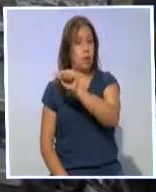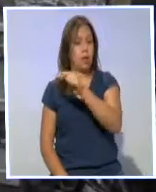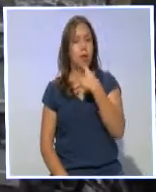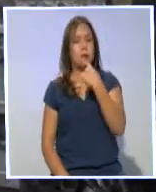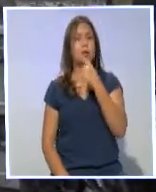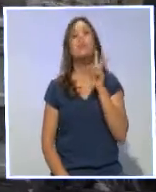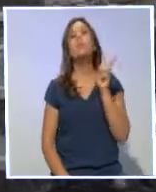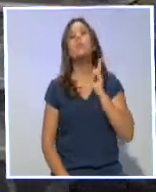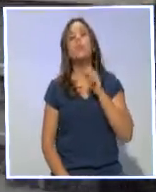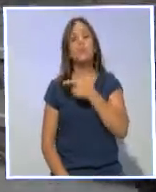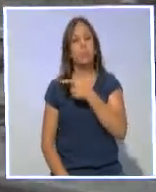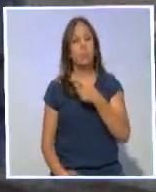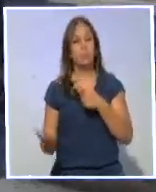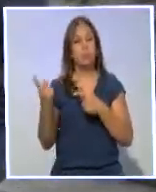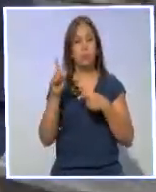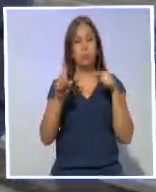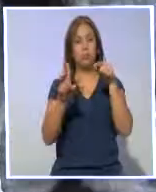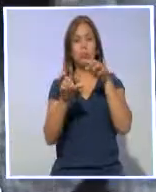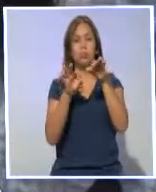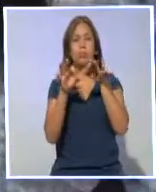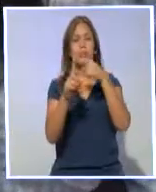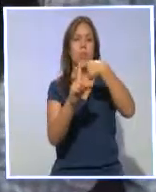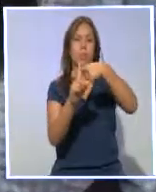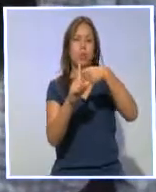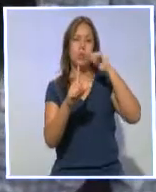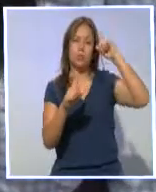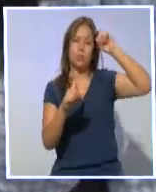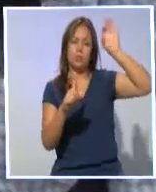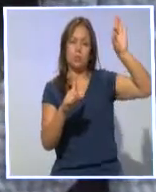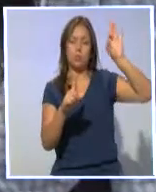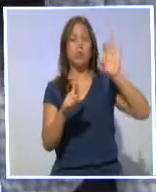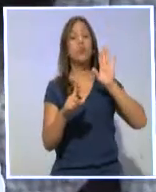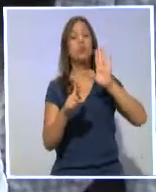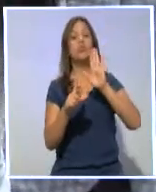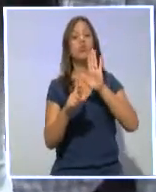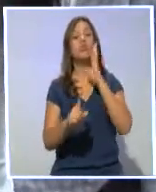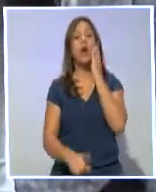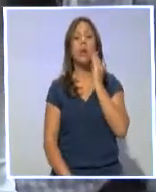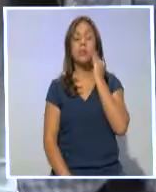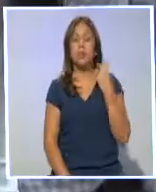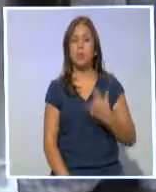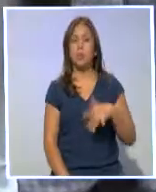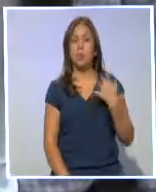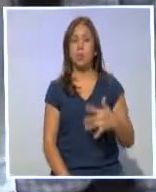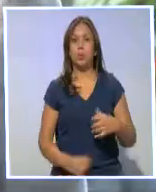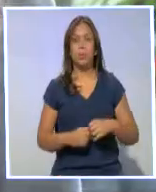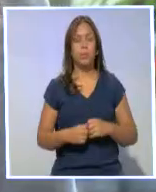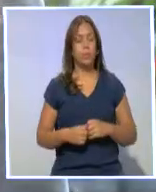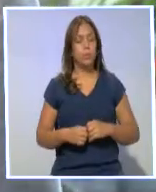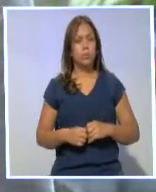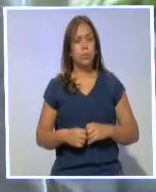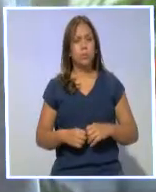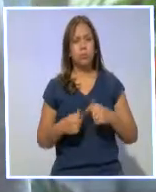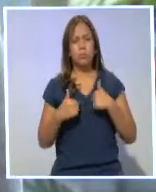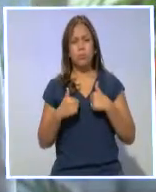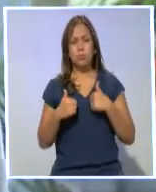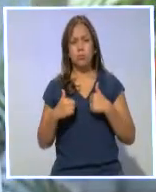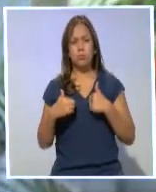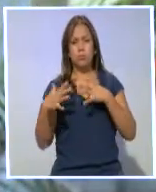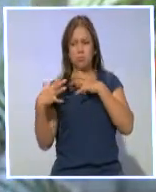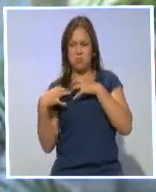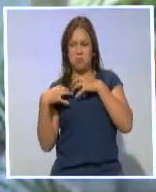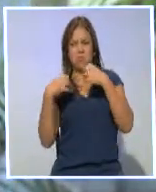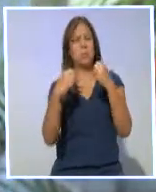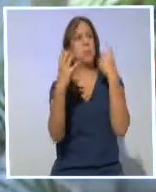de positivo esta iniciativa del Estado y contó parte de lo que vivió cuando se vulneraron sus derechos. Fui detenida